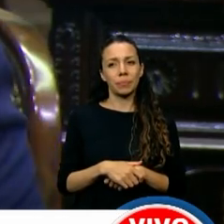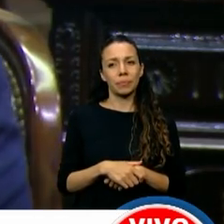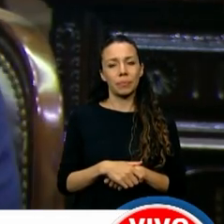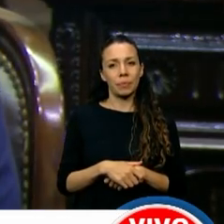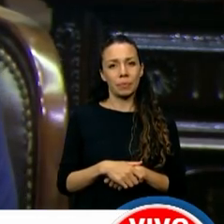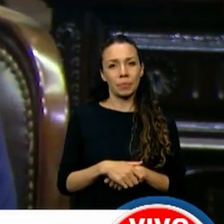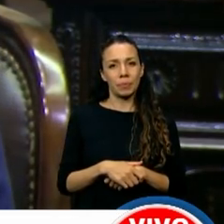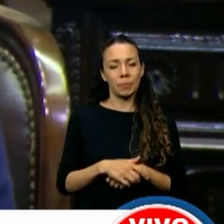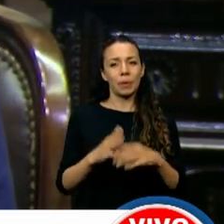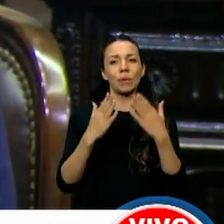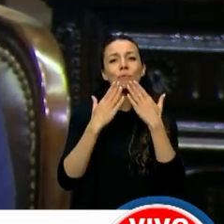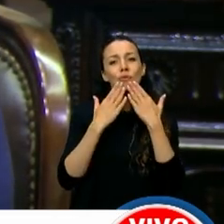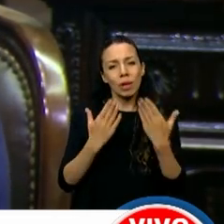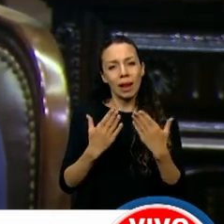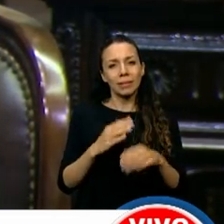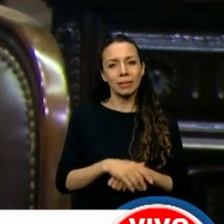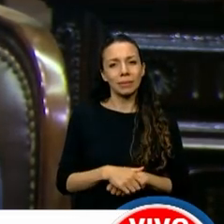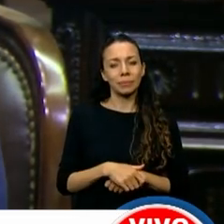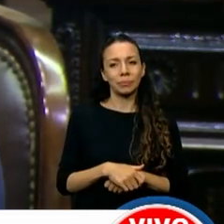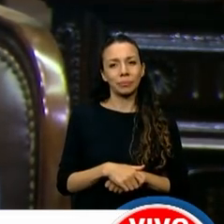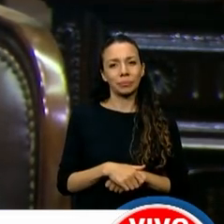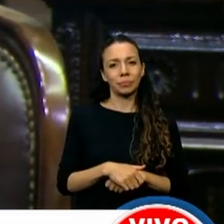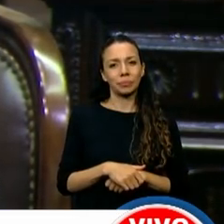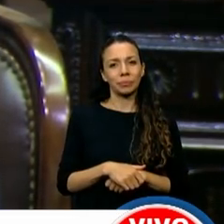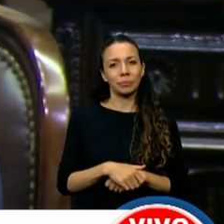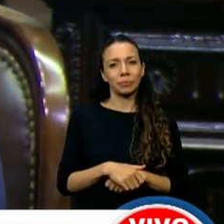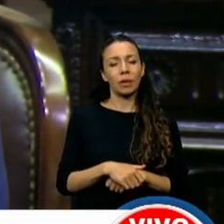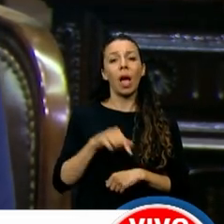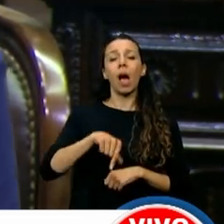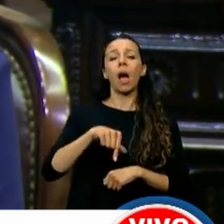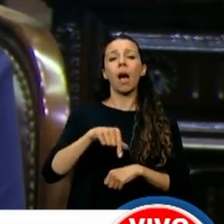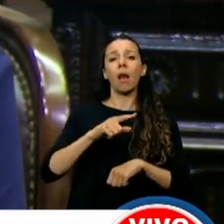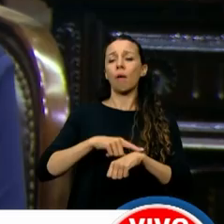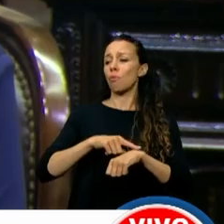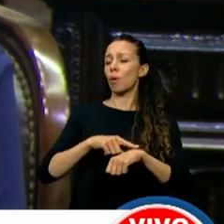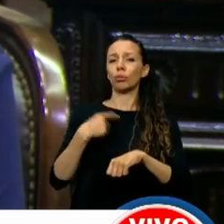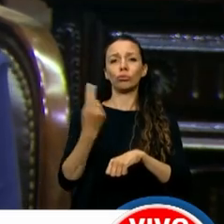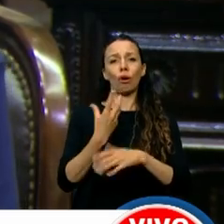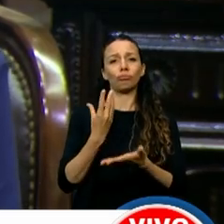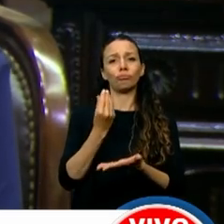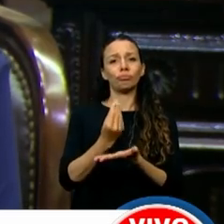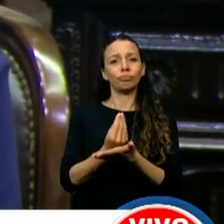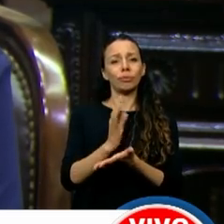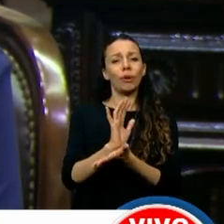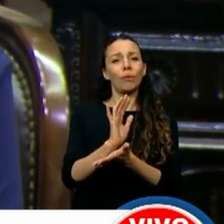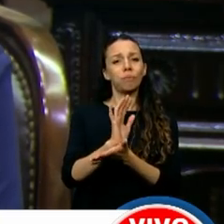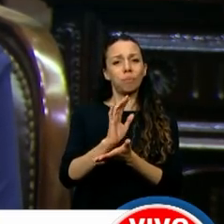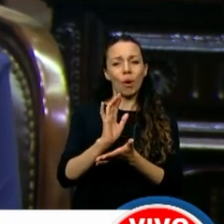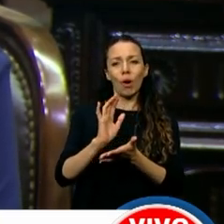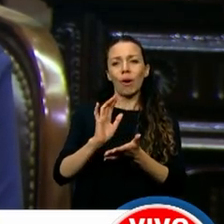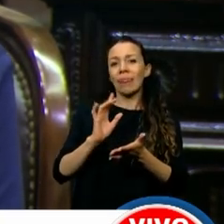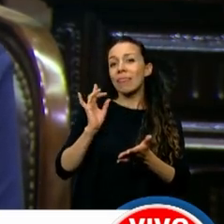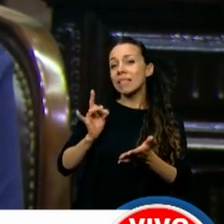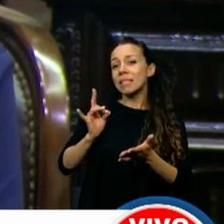gracias presidente estamos participando de un capítulo más de este libro que comenzó en